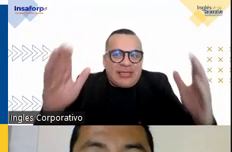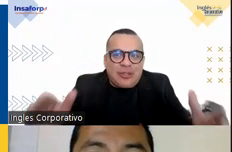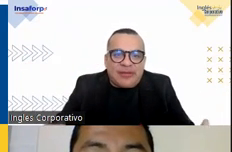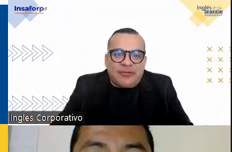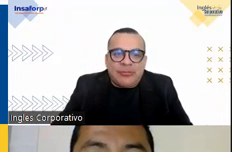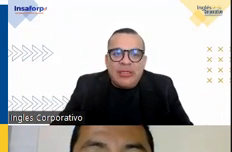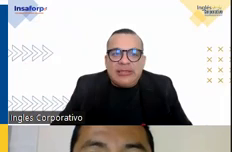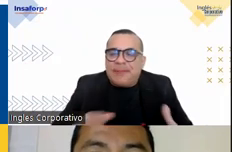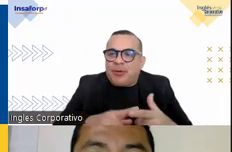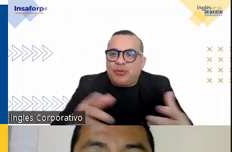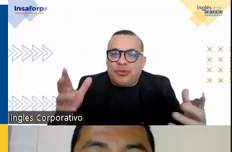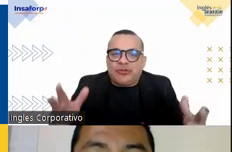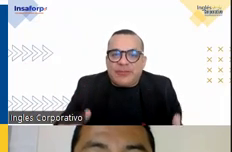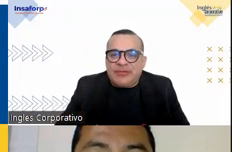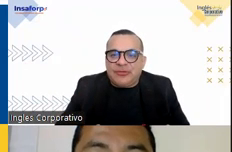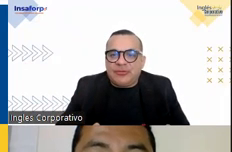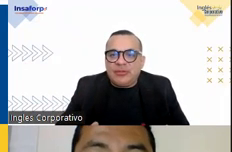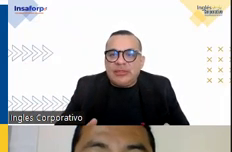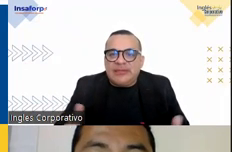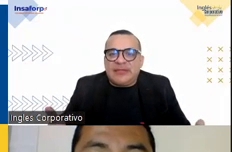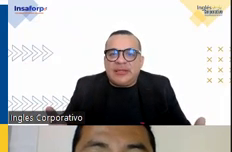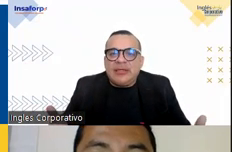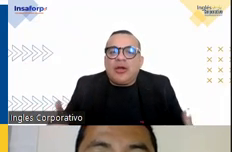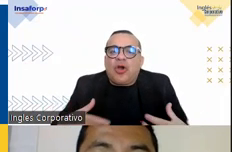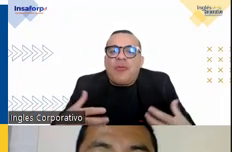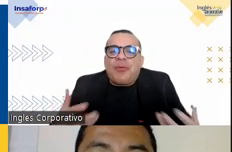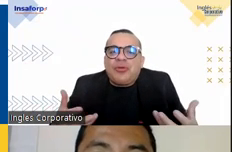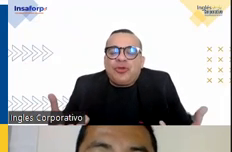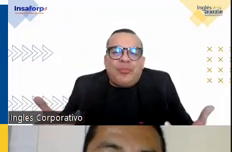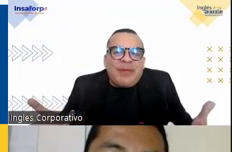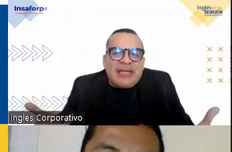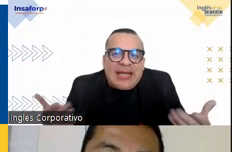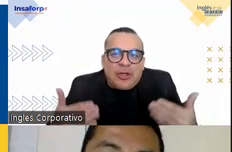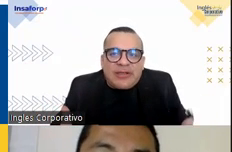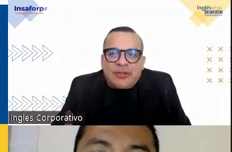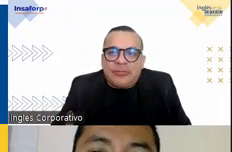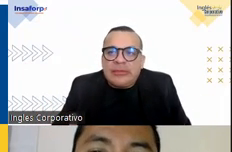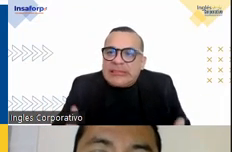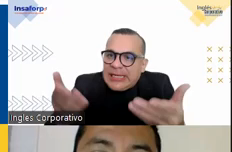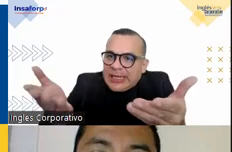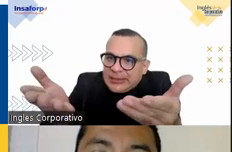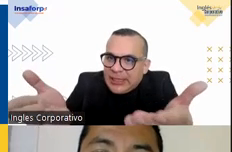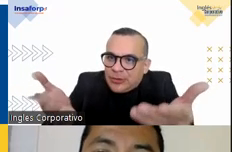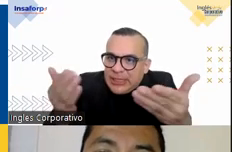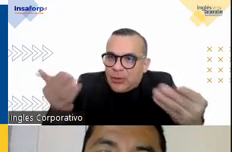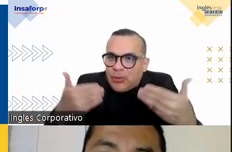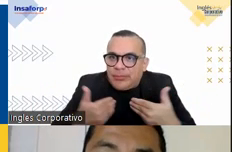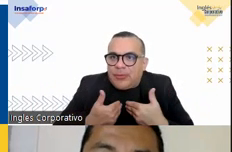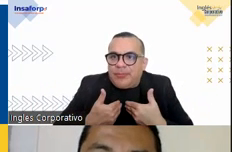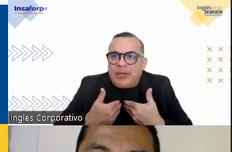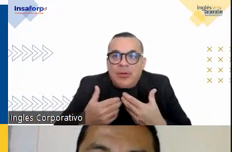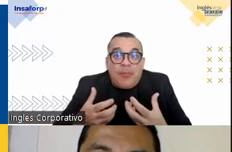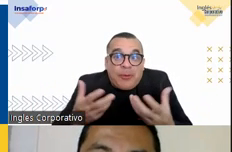no se diga de innovación de productos o servicios. Es decir, ¿cómo puedo yo medir la innovación si la gente que yo